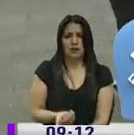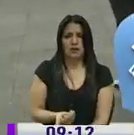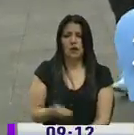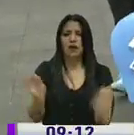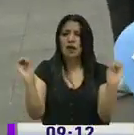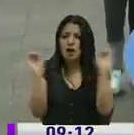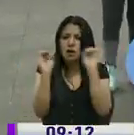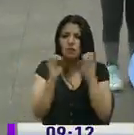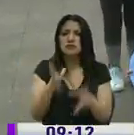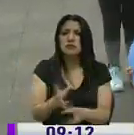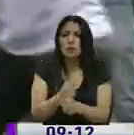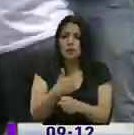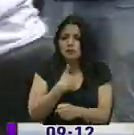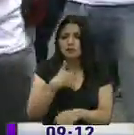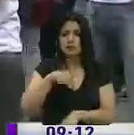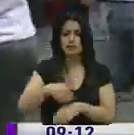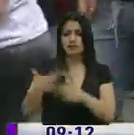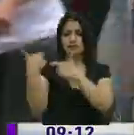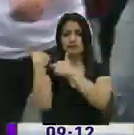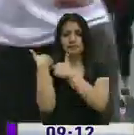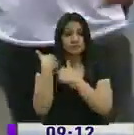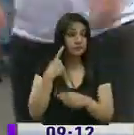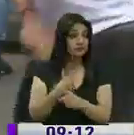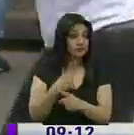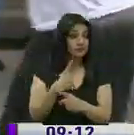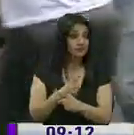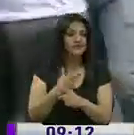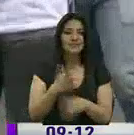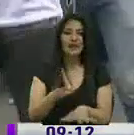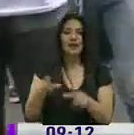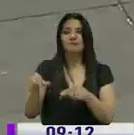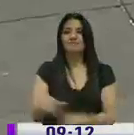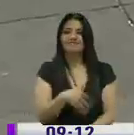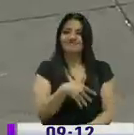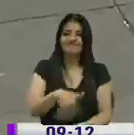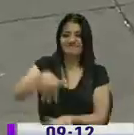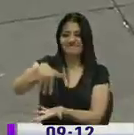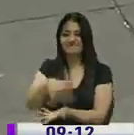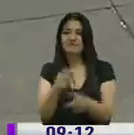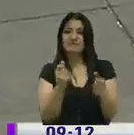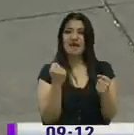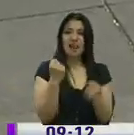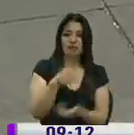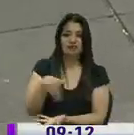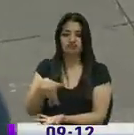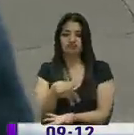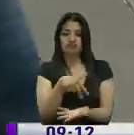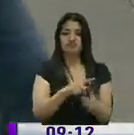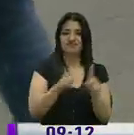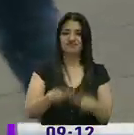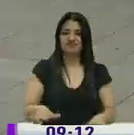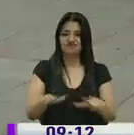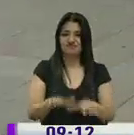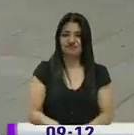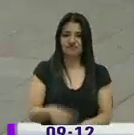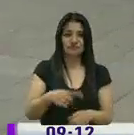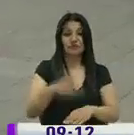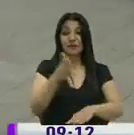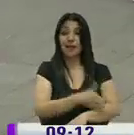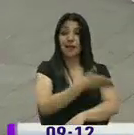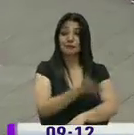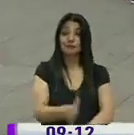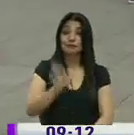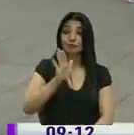alguna manera la seguridad vial es así que se realizaron fleiss muchos en diferentes puntos de la ciudad en donde la canción de la campaña